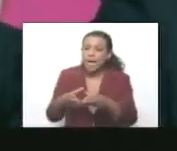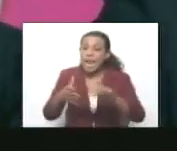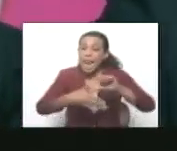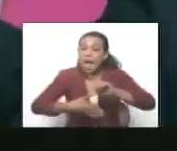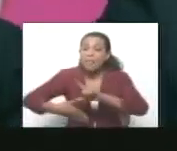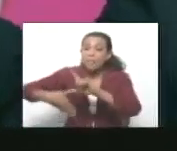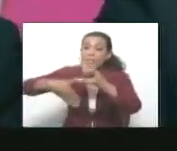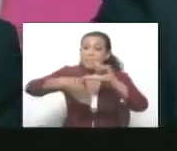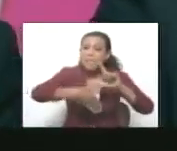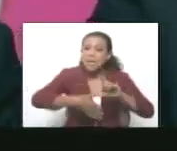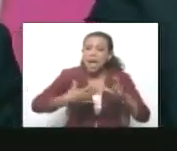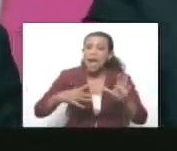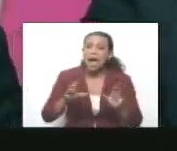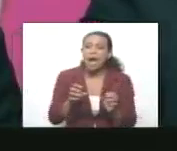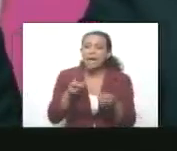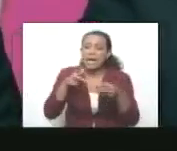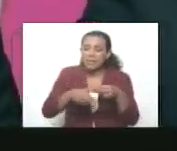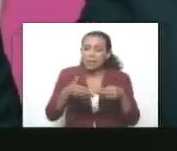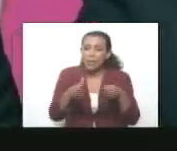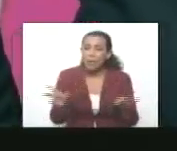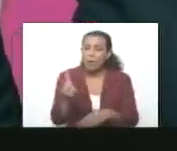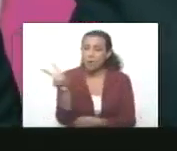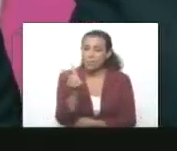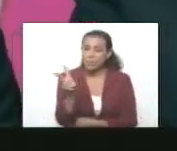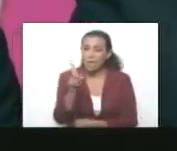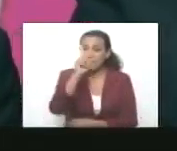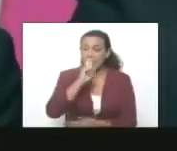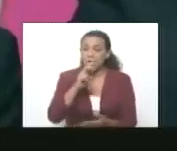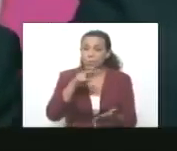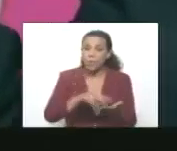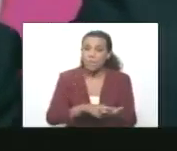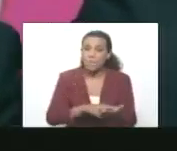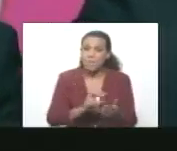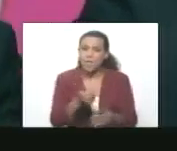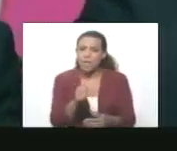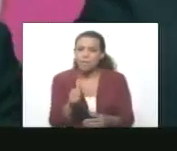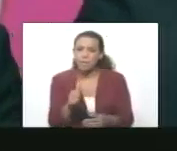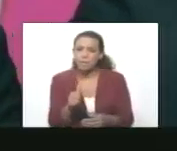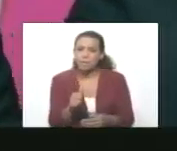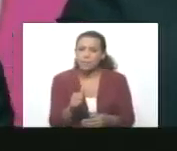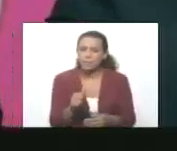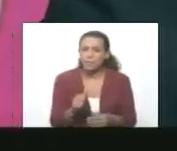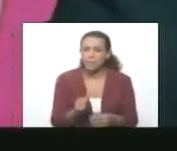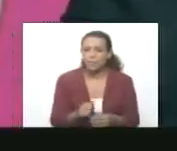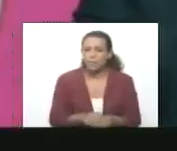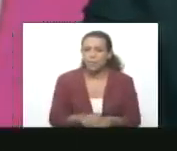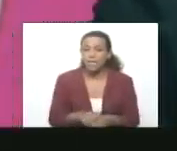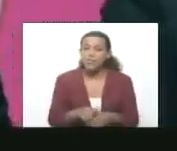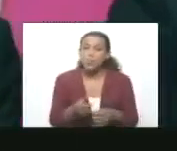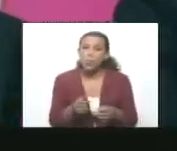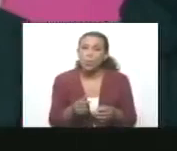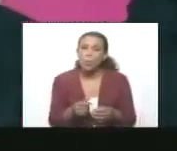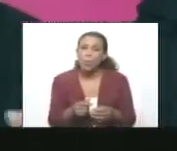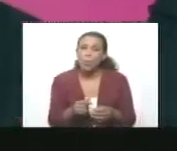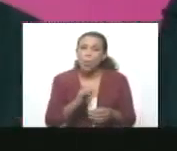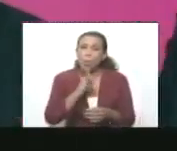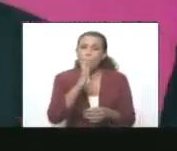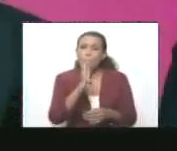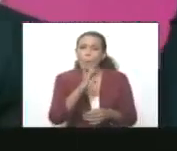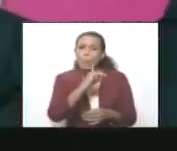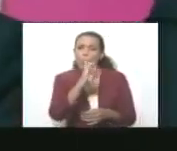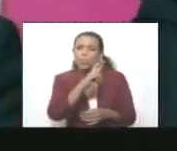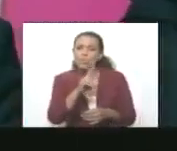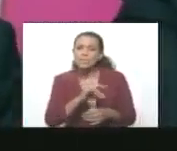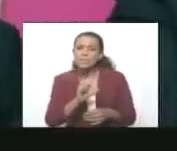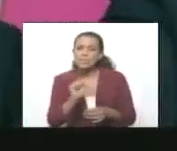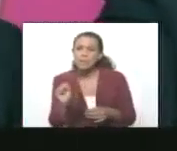Latinoamérica, que inauguramos aquí en Venezuela el año 2018, ya tenemos 5 años. O sea, Musiat es una tienda. No, Musiat es una cámara estilo,